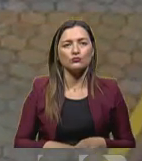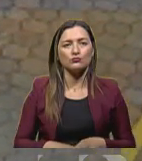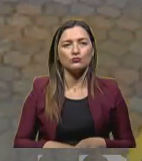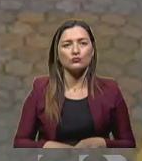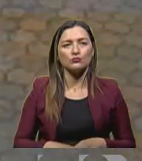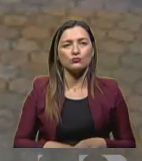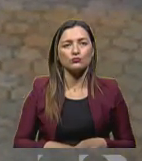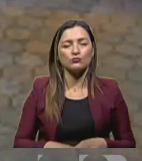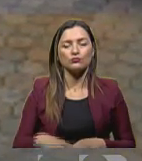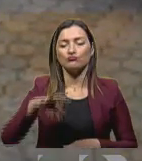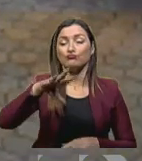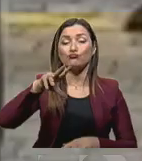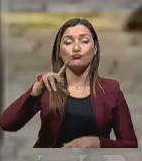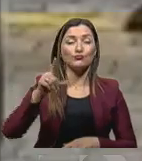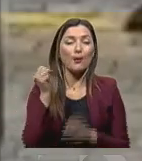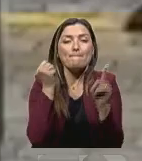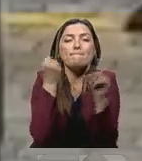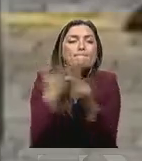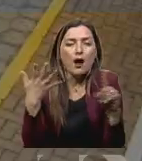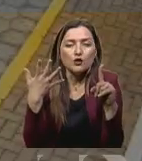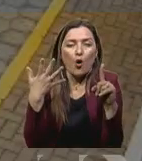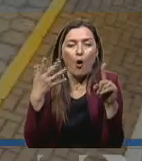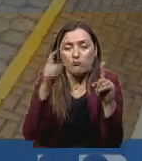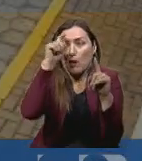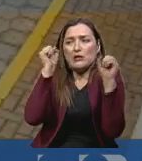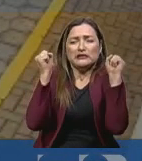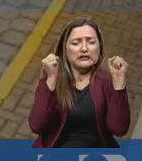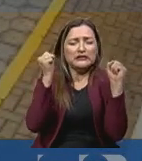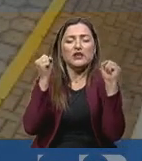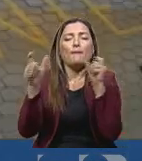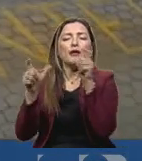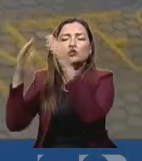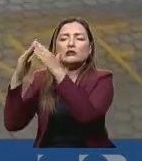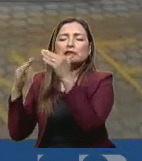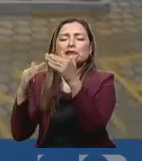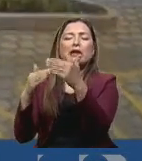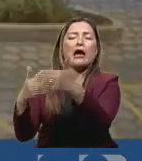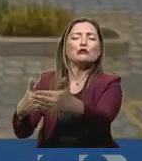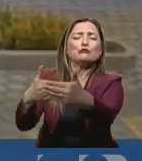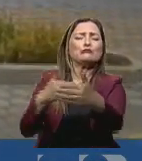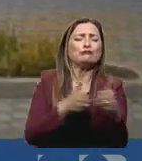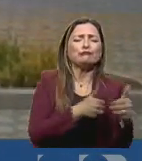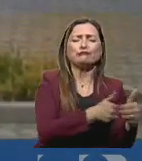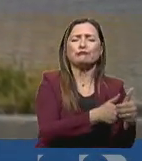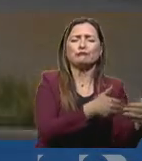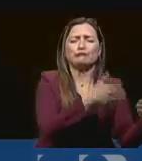Este es el robo que causó conmoción entre los moradores de cumbayá y tumbaco en el nororiente de Quito